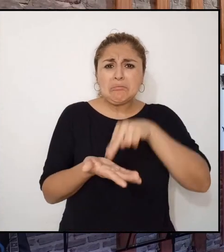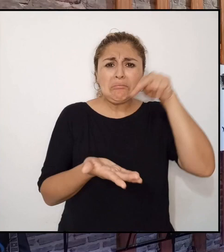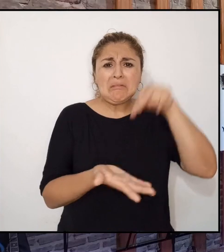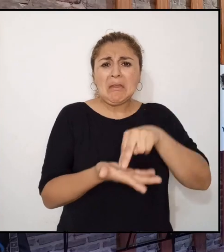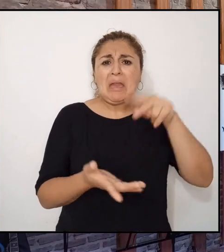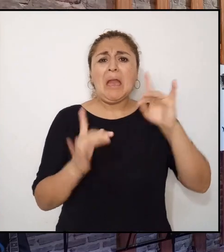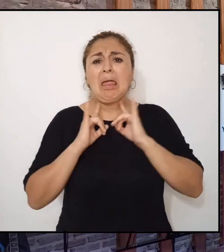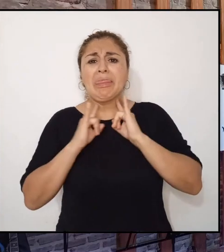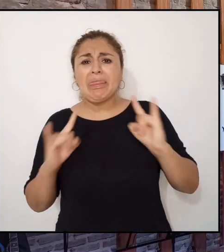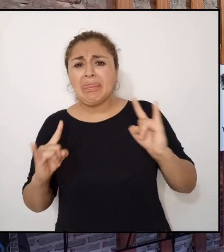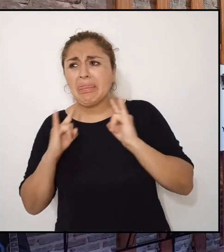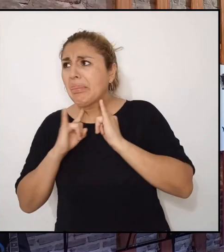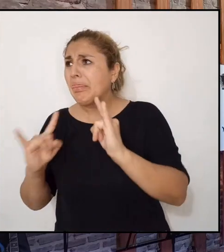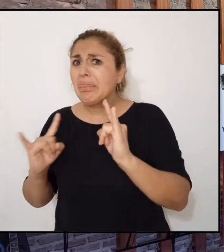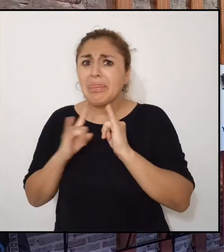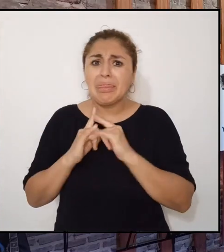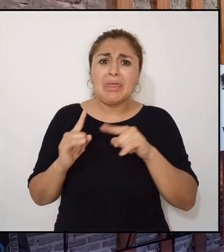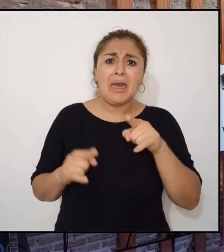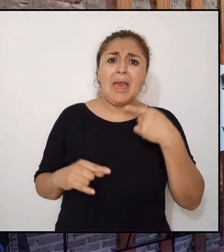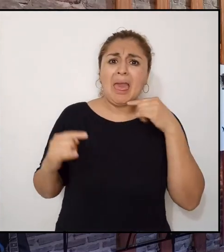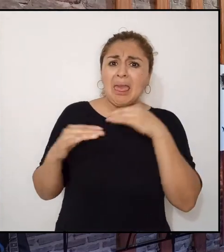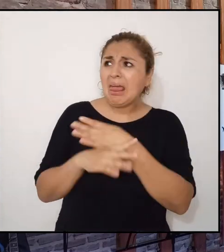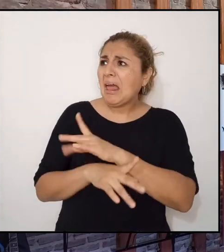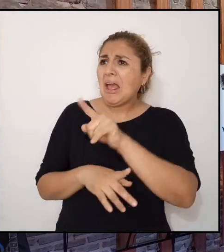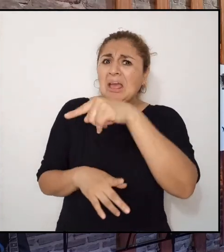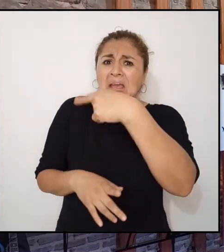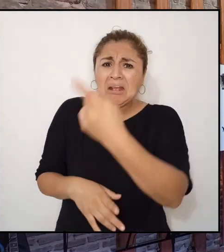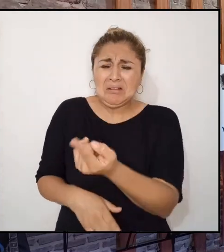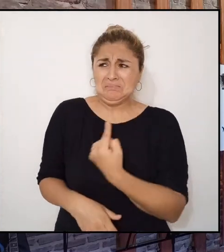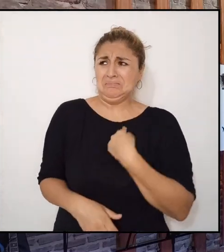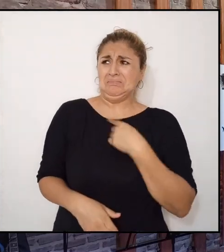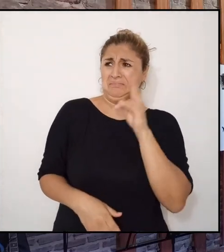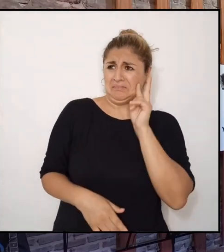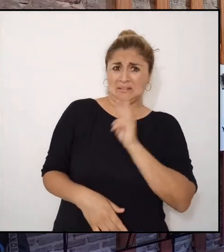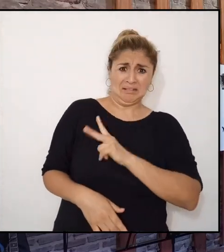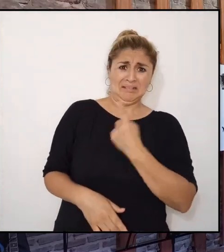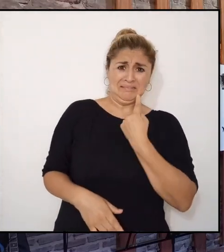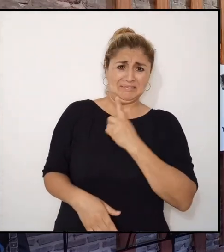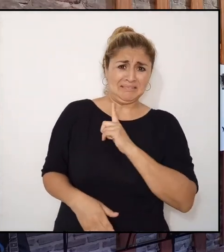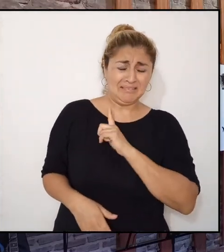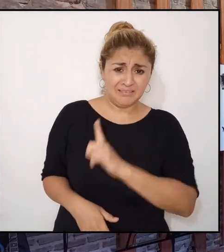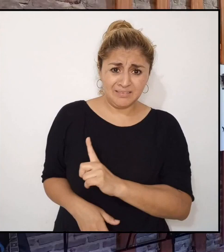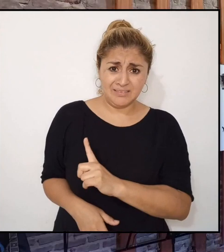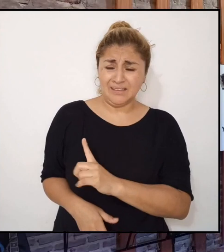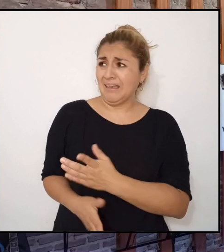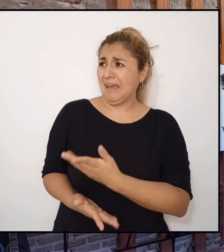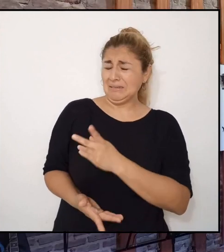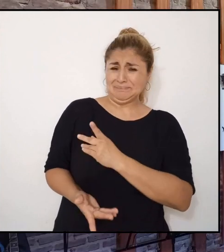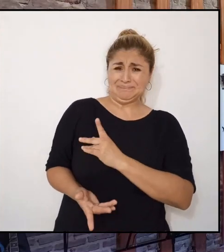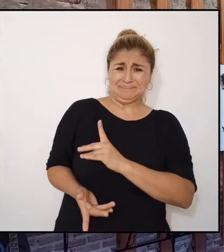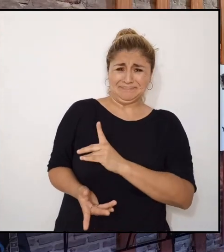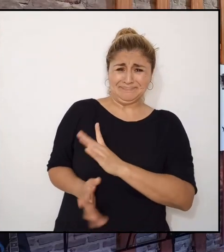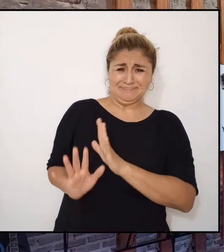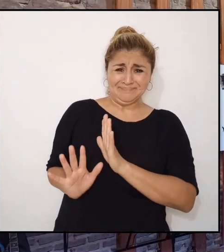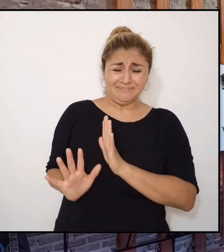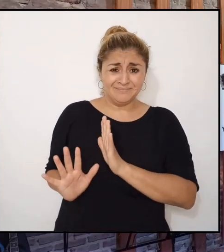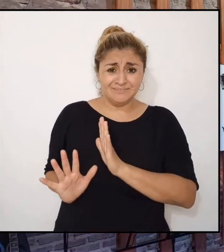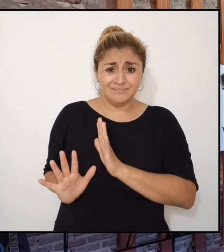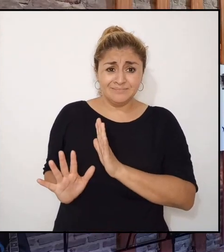en lenguas y todo. Yo no entendía nada. Fue mi primera experiencia. Estaba muy asustado. Hasta que Luego,